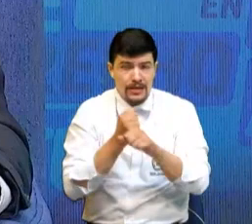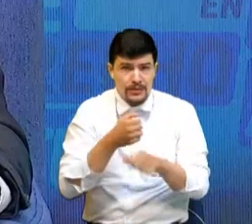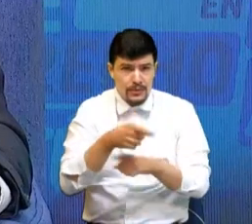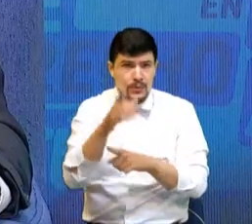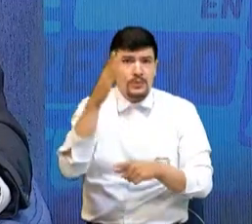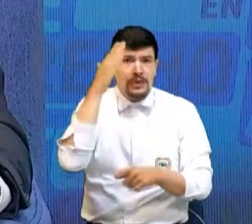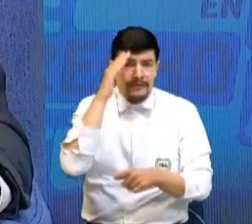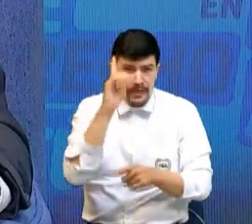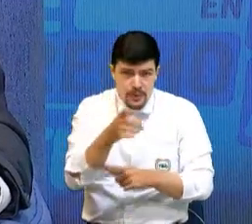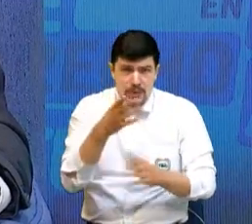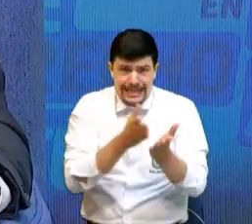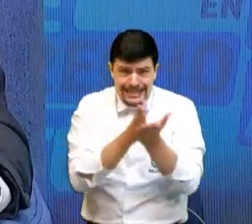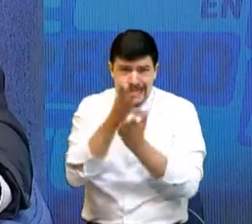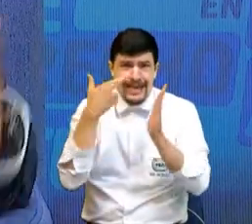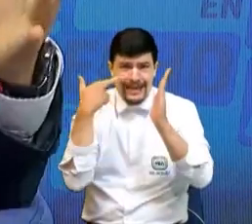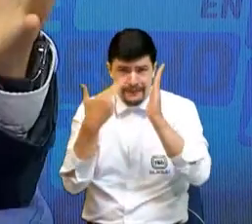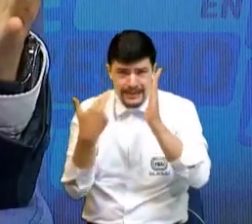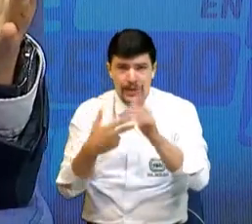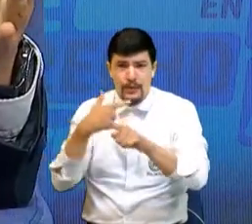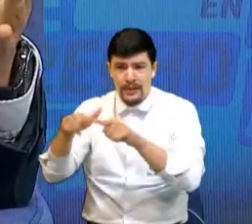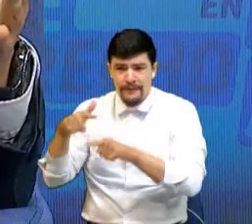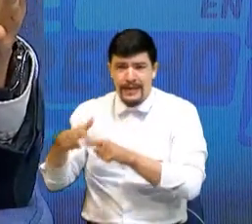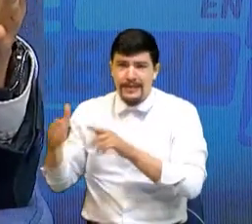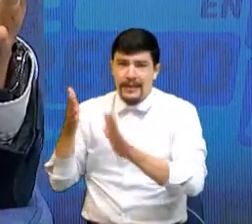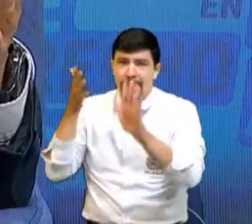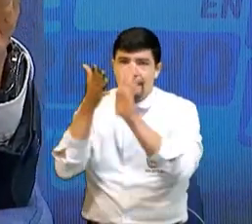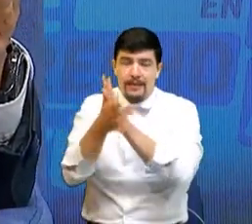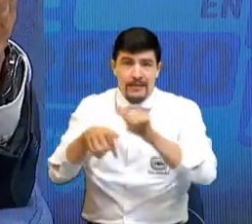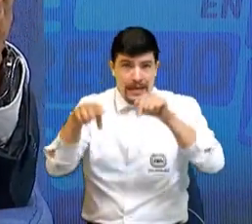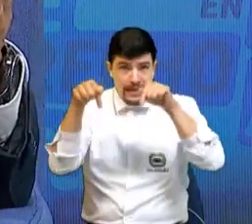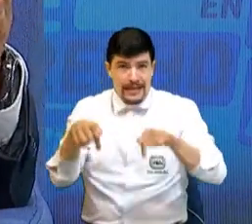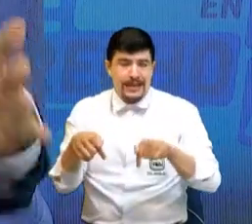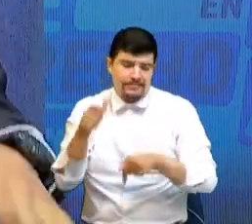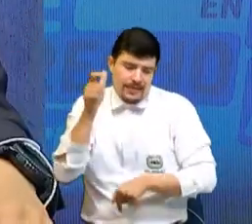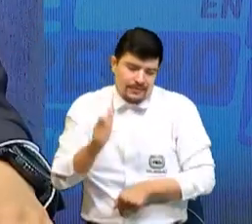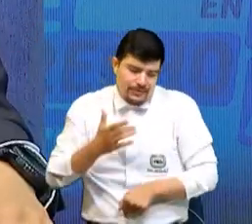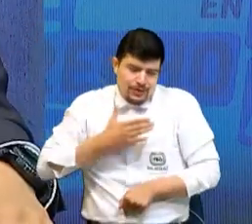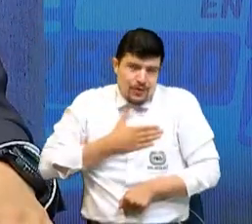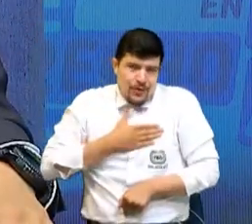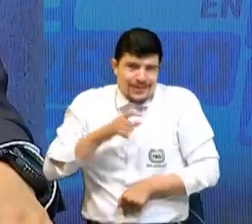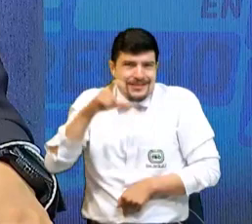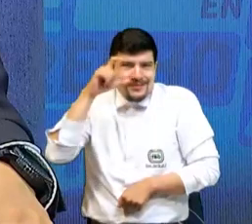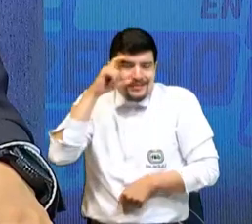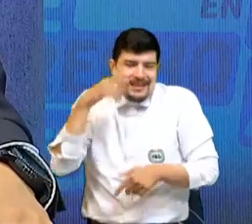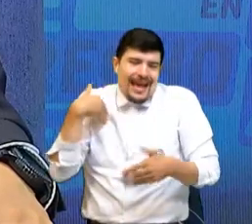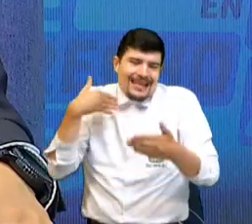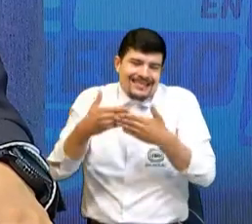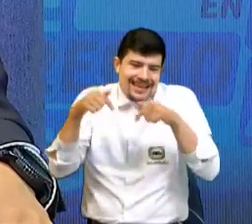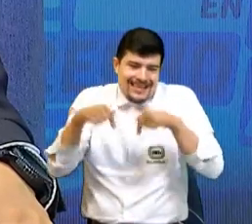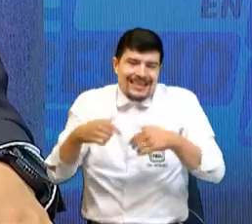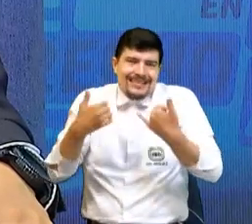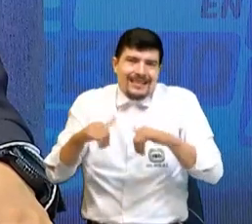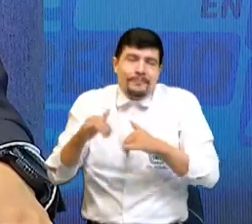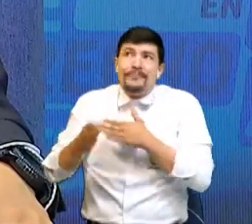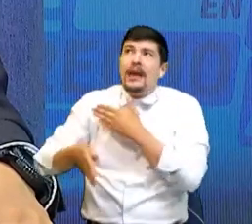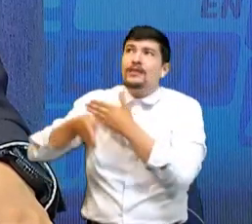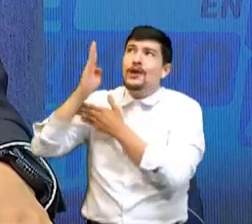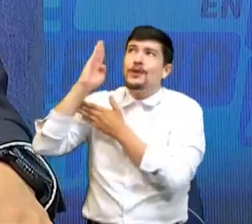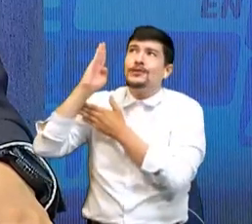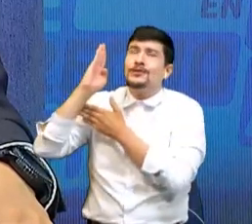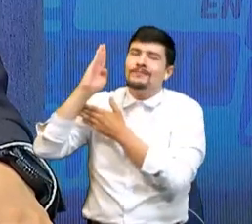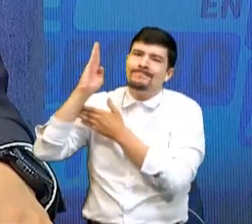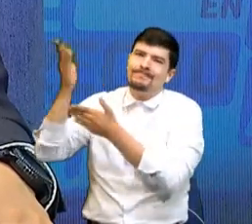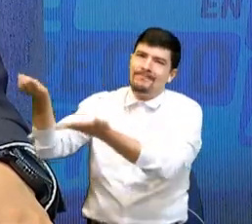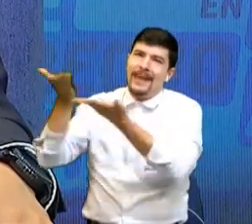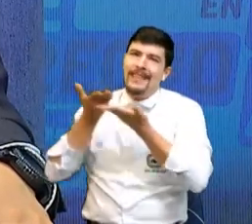siga revisando cada una de estas informaciones. Pero este servidor pues llega hasta aquí. Dios se encargó de colocar